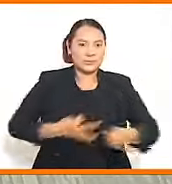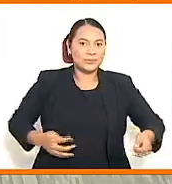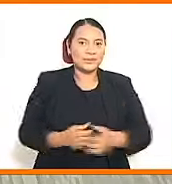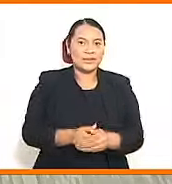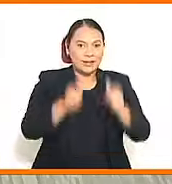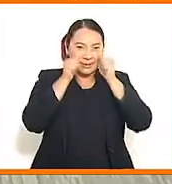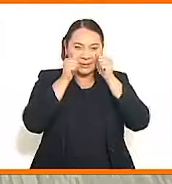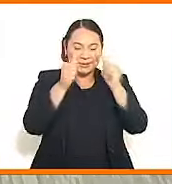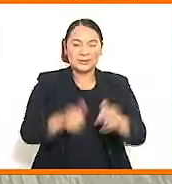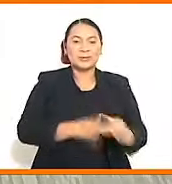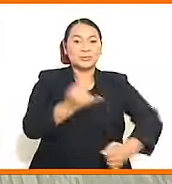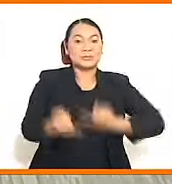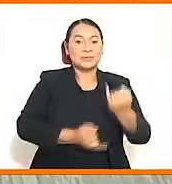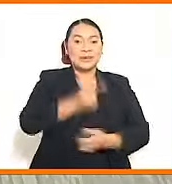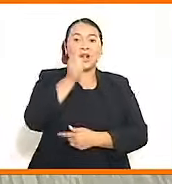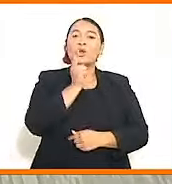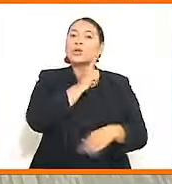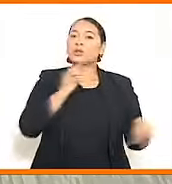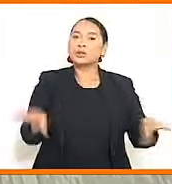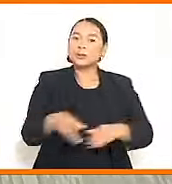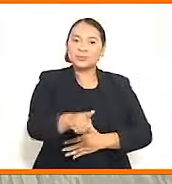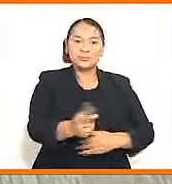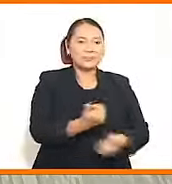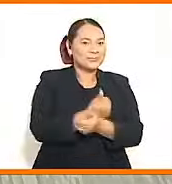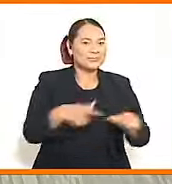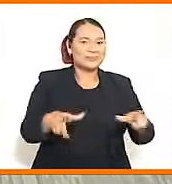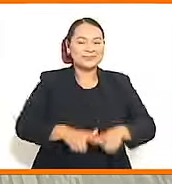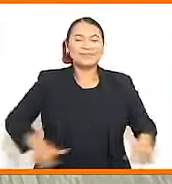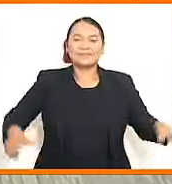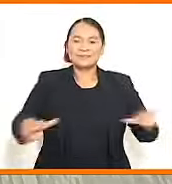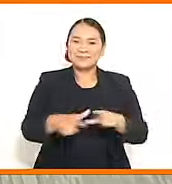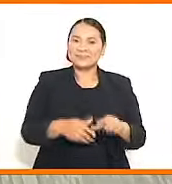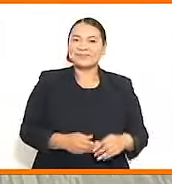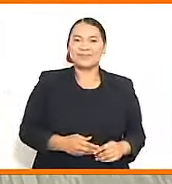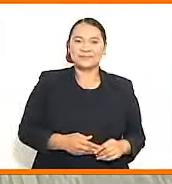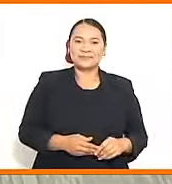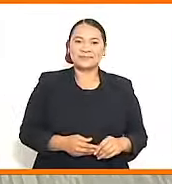pierdan. A jugar se ha dicho con Loto, donde quiera que estés.